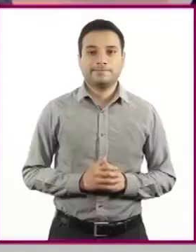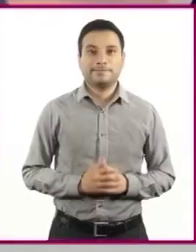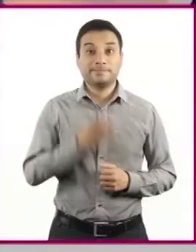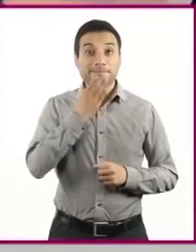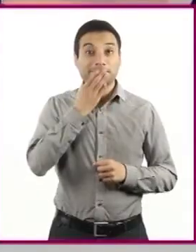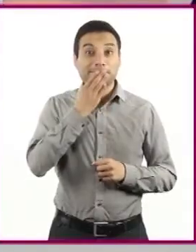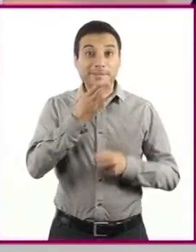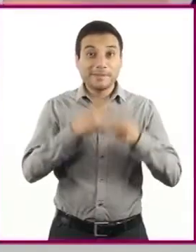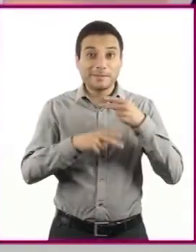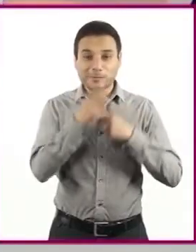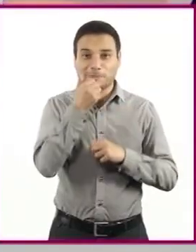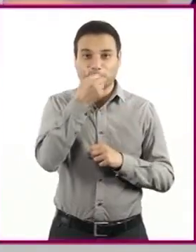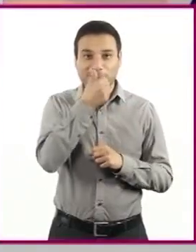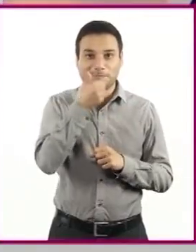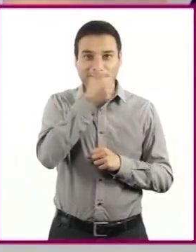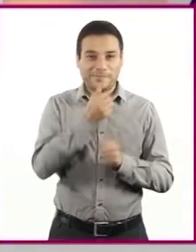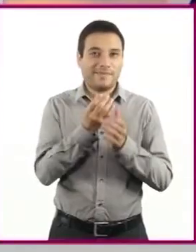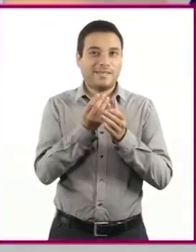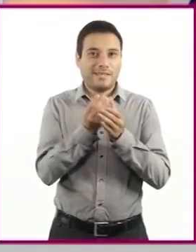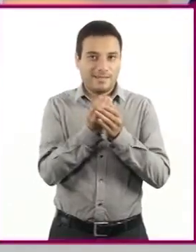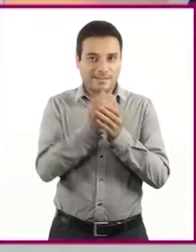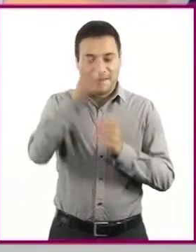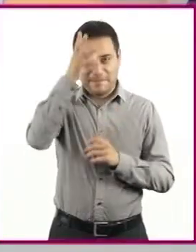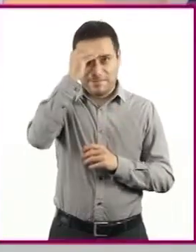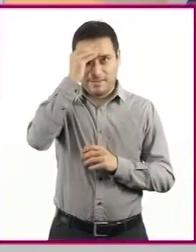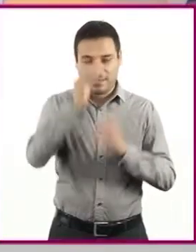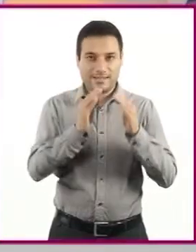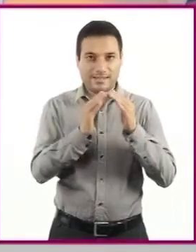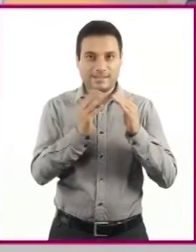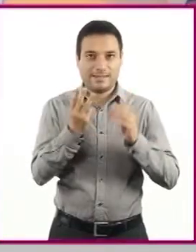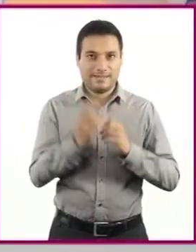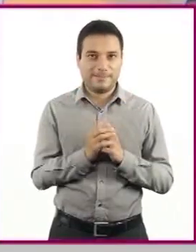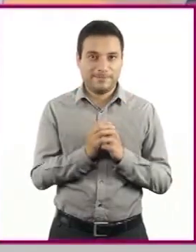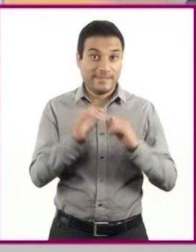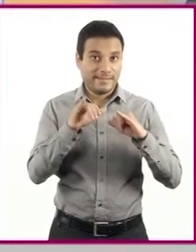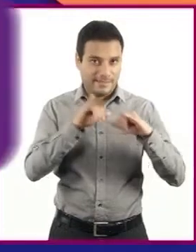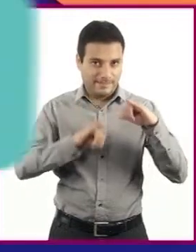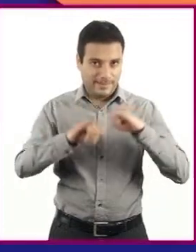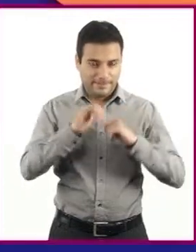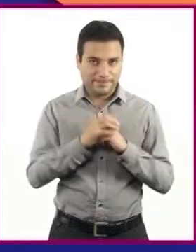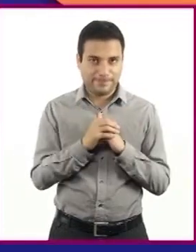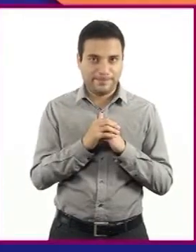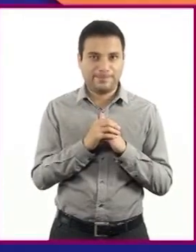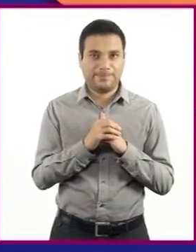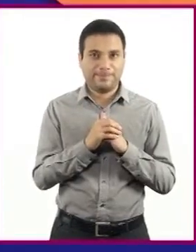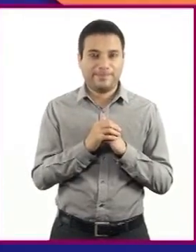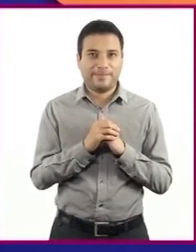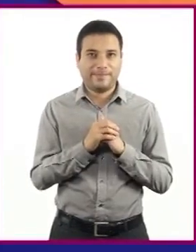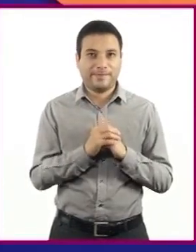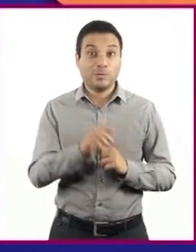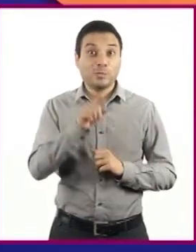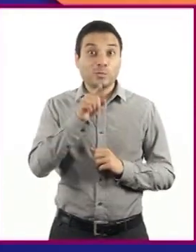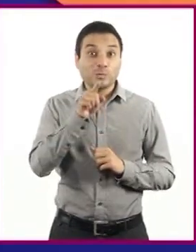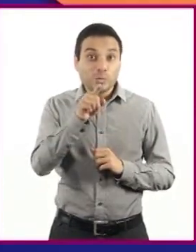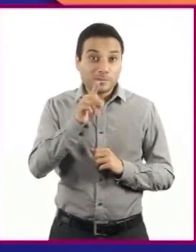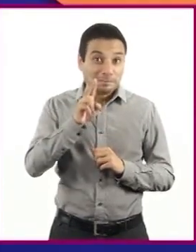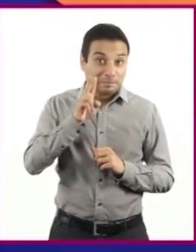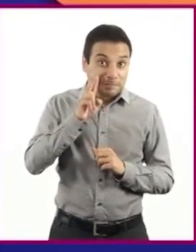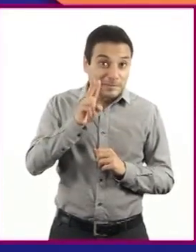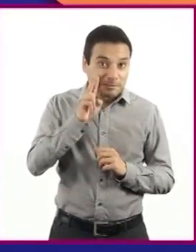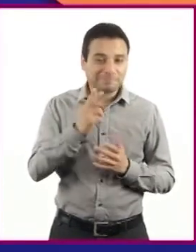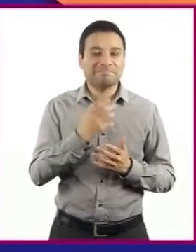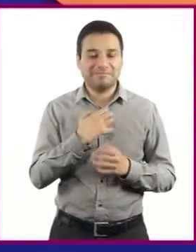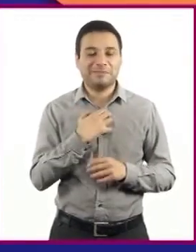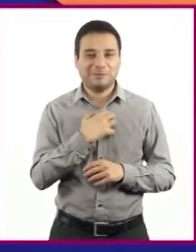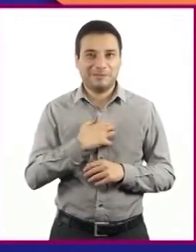Bienvenidas y bienvenidos a una sesión más de Aprenda en Casa 3, Ciencias Química. Su presencia nos entusiasma y alegra. Soy